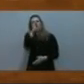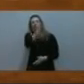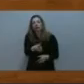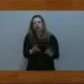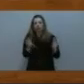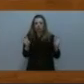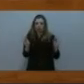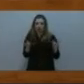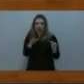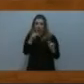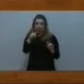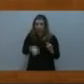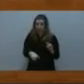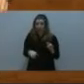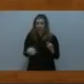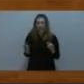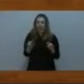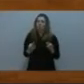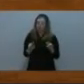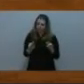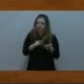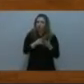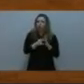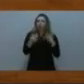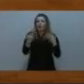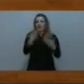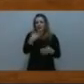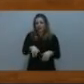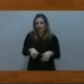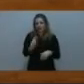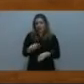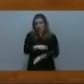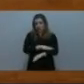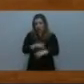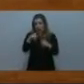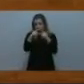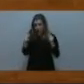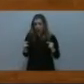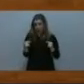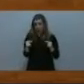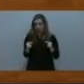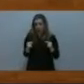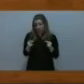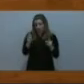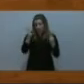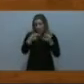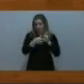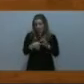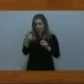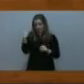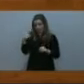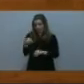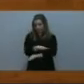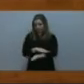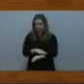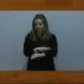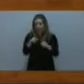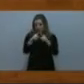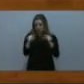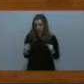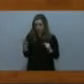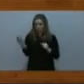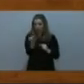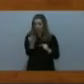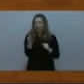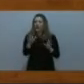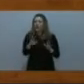tiene que tomar aquí cartas en el asunto es el Ejecutivo asturiano, o mejor dicho, en el pasivo asturiano en este asunto. Entonces, bueno, 2 años perdidos son malos, pero el